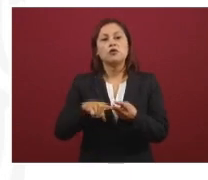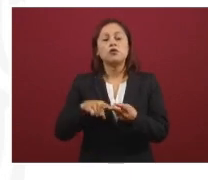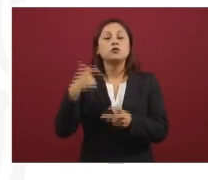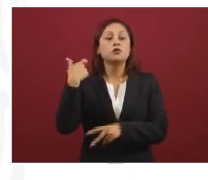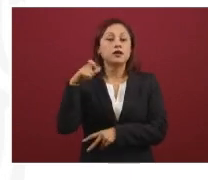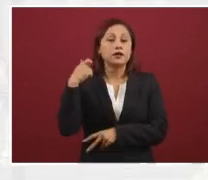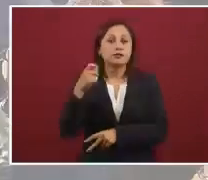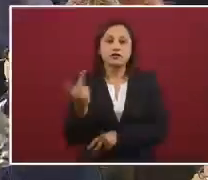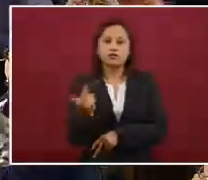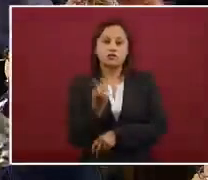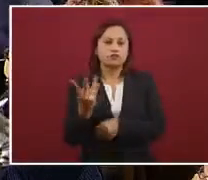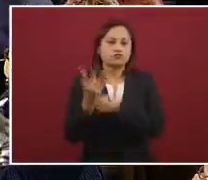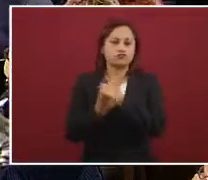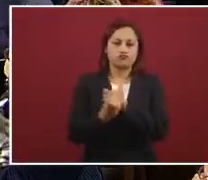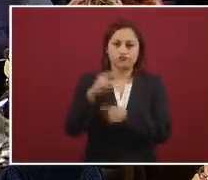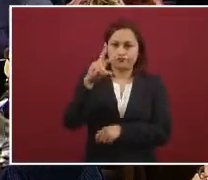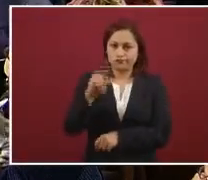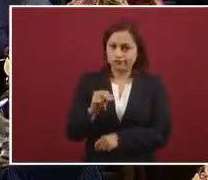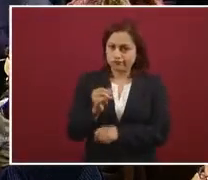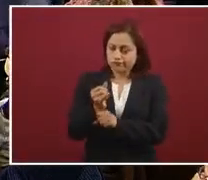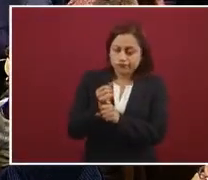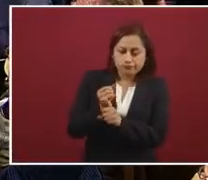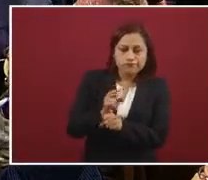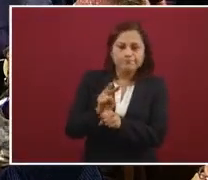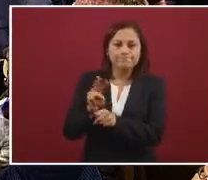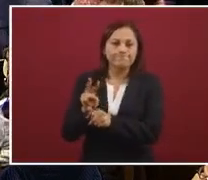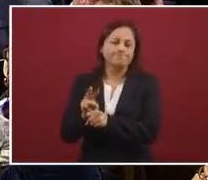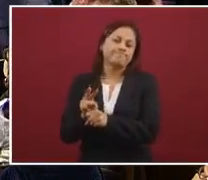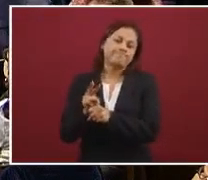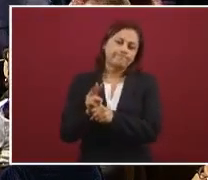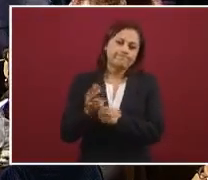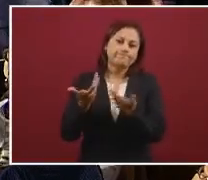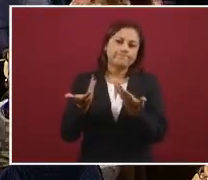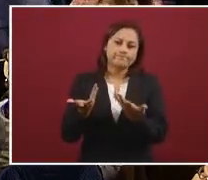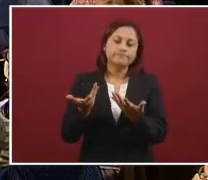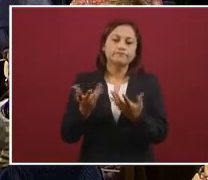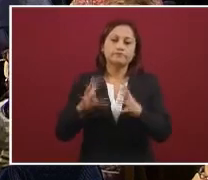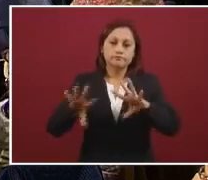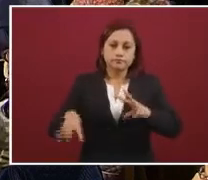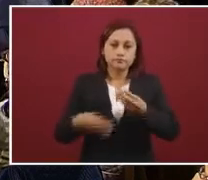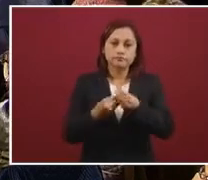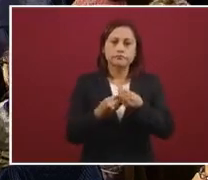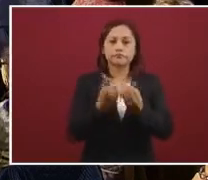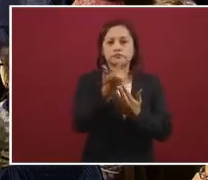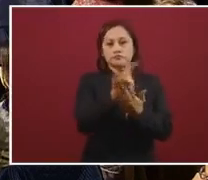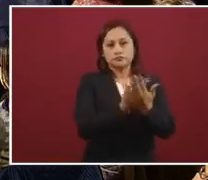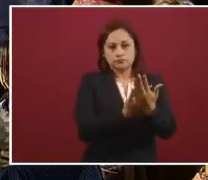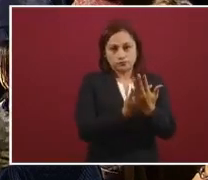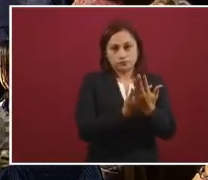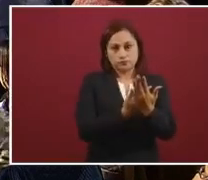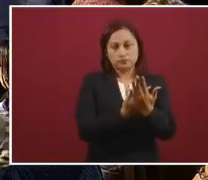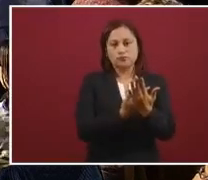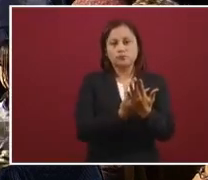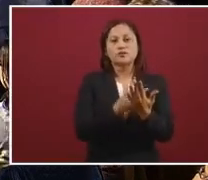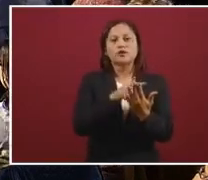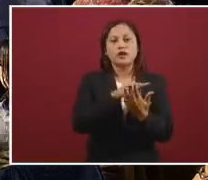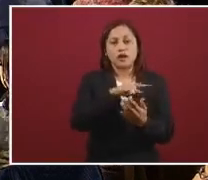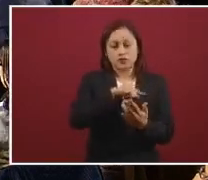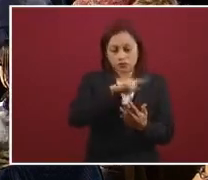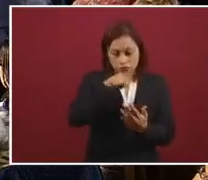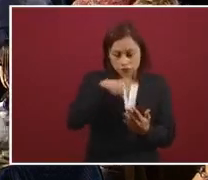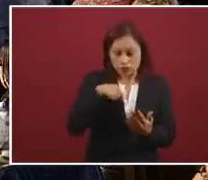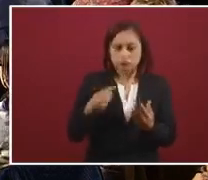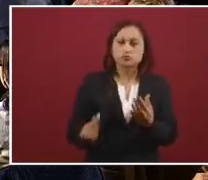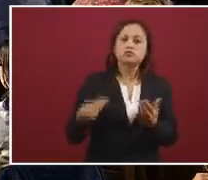Querétaro. De estas dos que no permitieron la verificación, se suman al paquete que haremos con Fuerza Pública ya